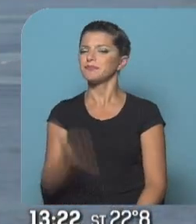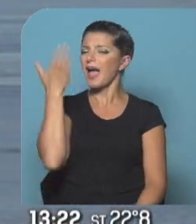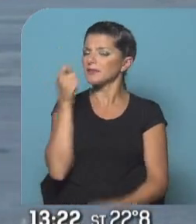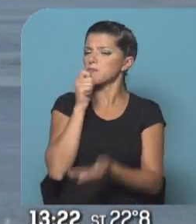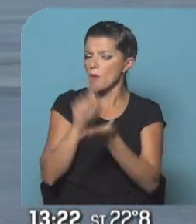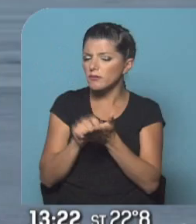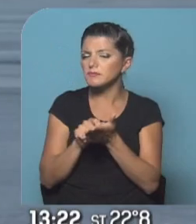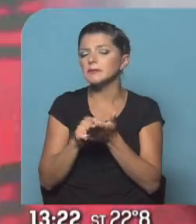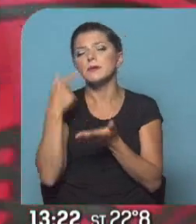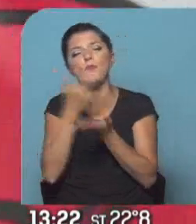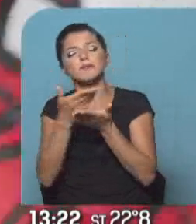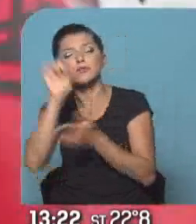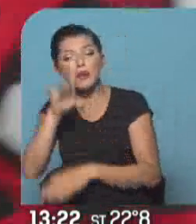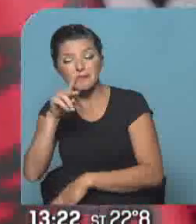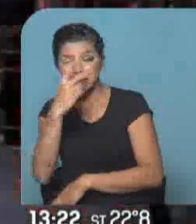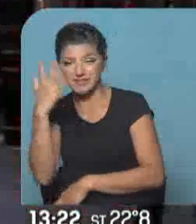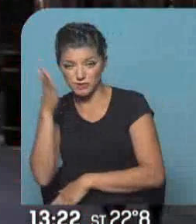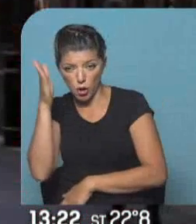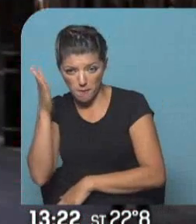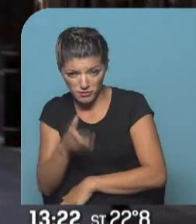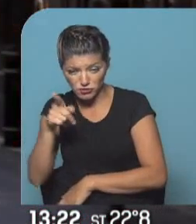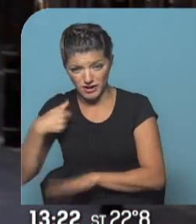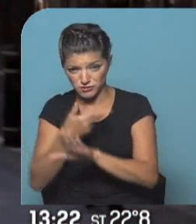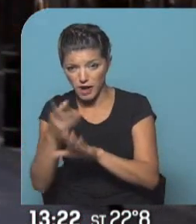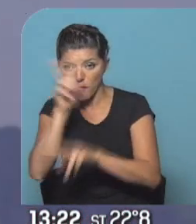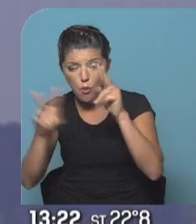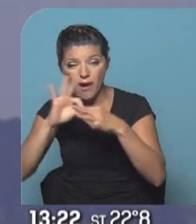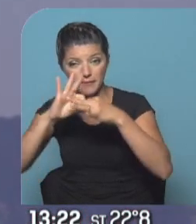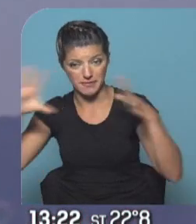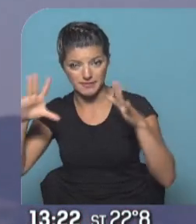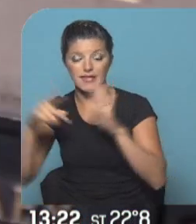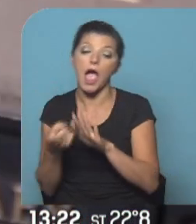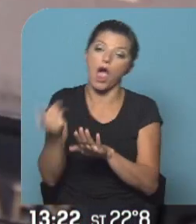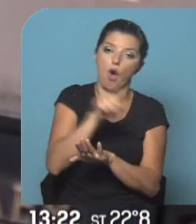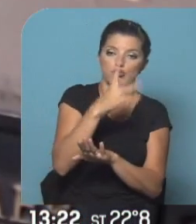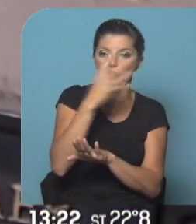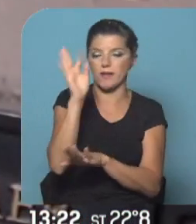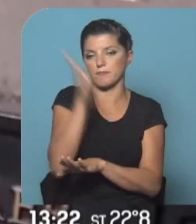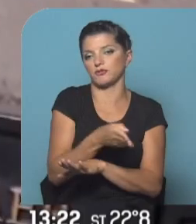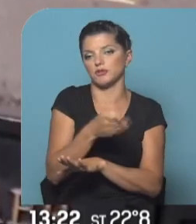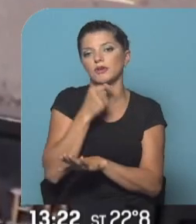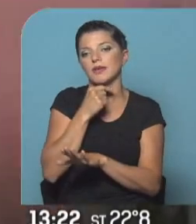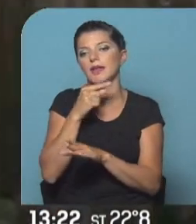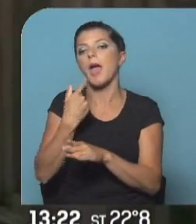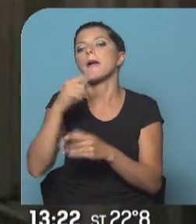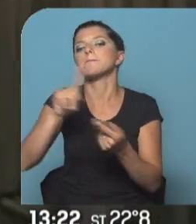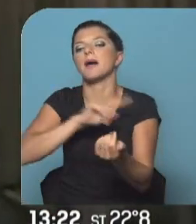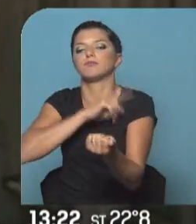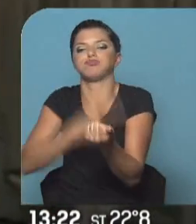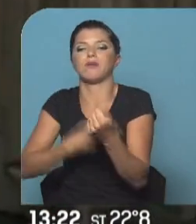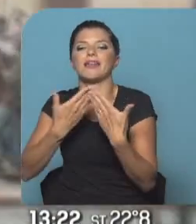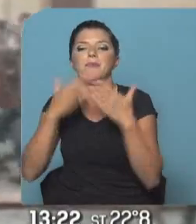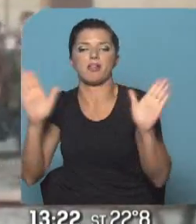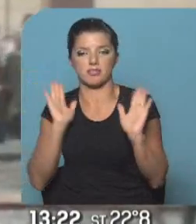el 25% de los galeses apuestan hoy por la independencia total, mientras que otro 40% quiere más autonomía sin abandonar el Reino